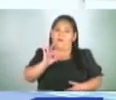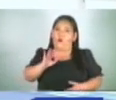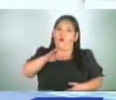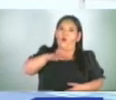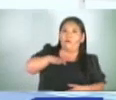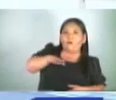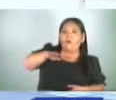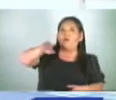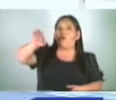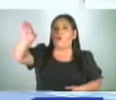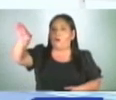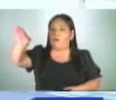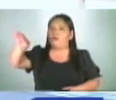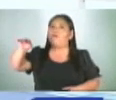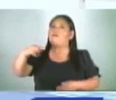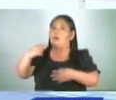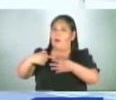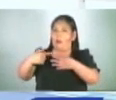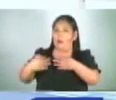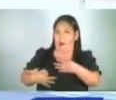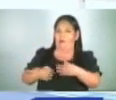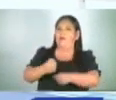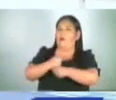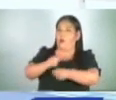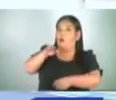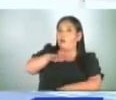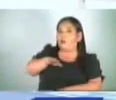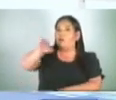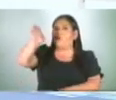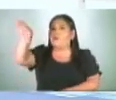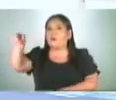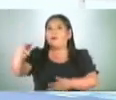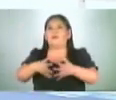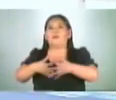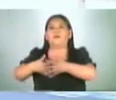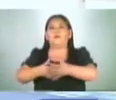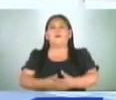una manera legal, una forma segura para llegar a los Estados Unidos.